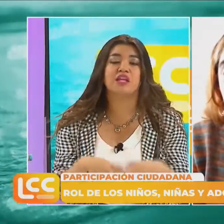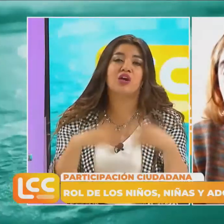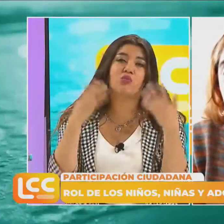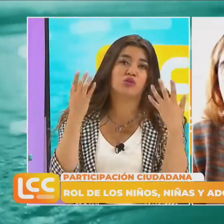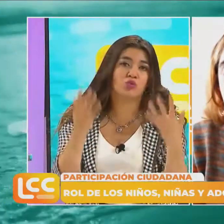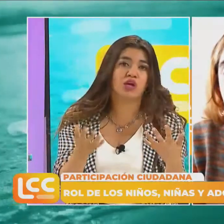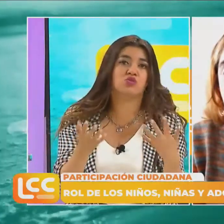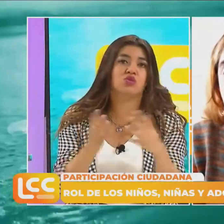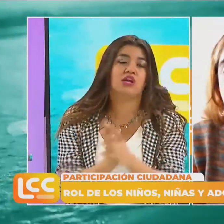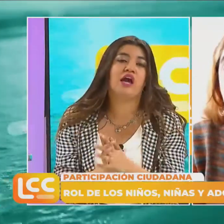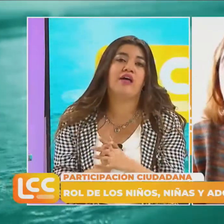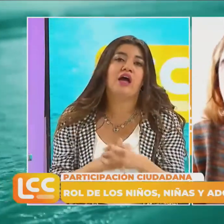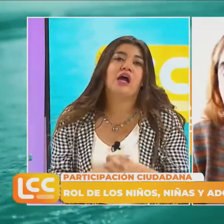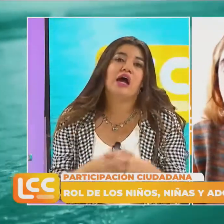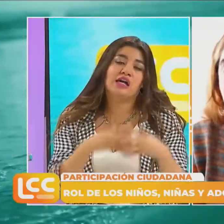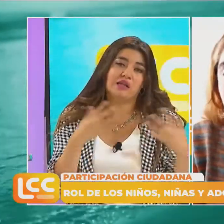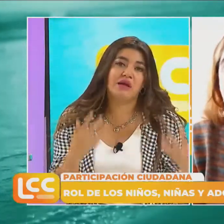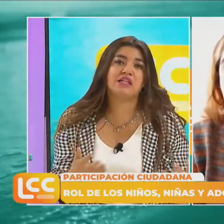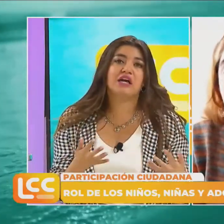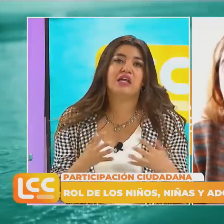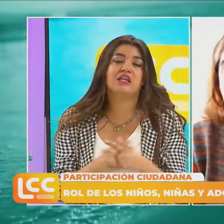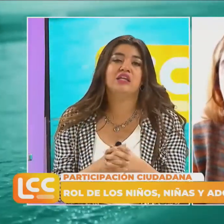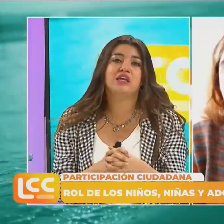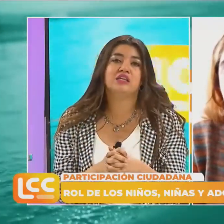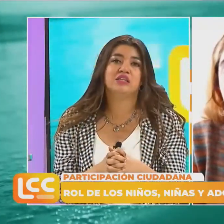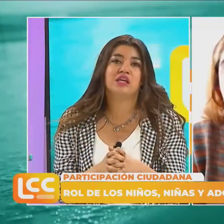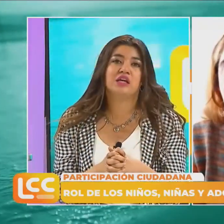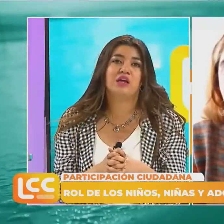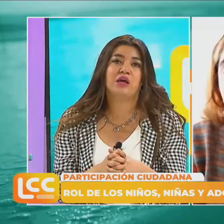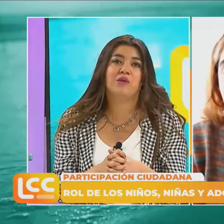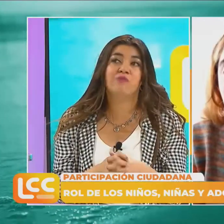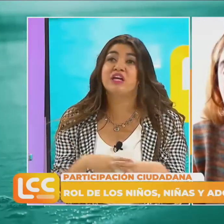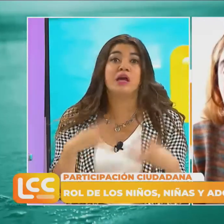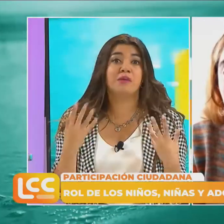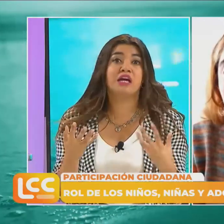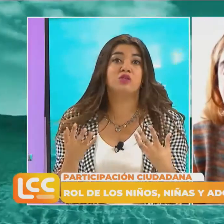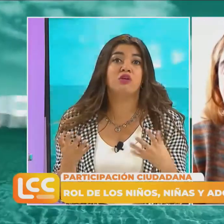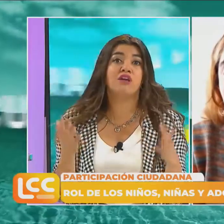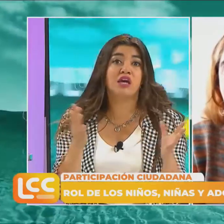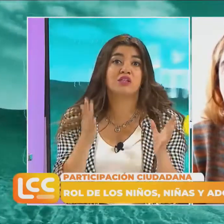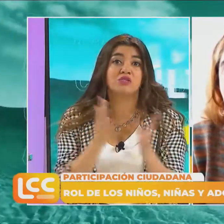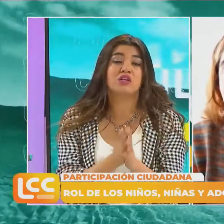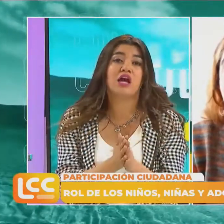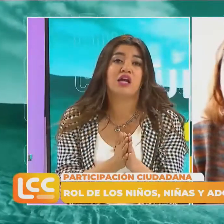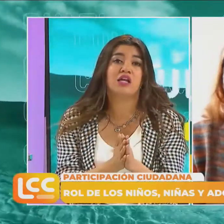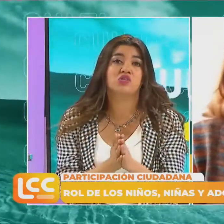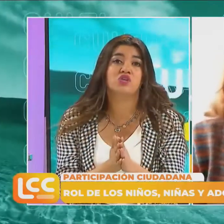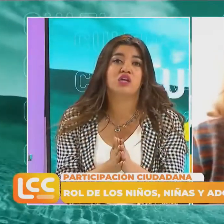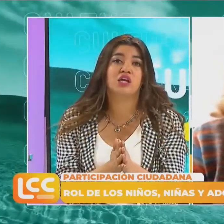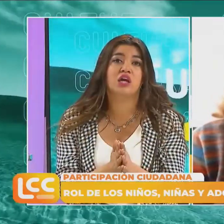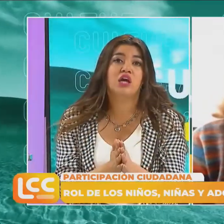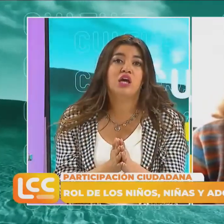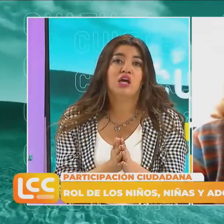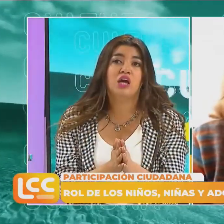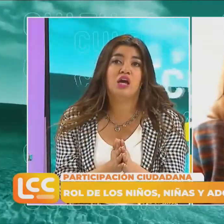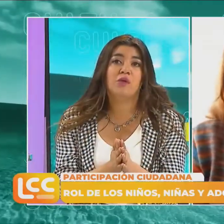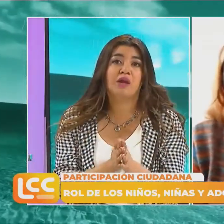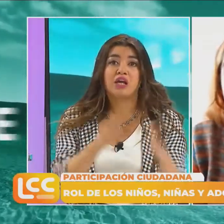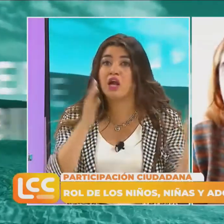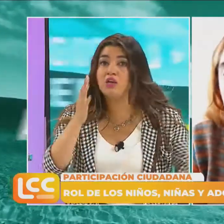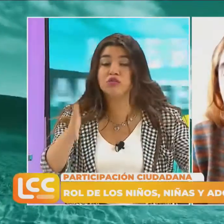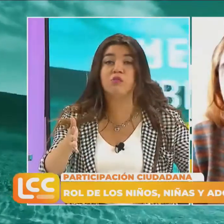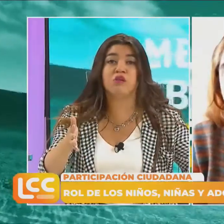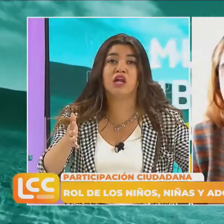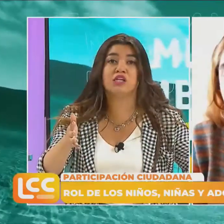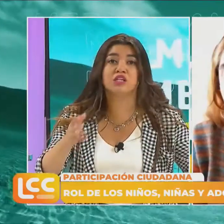la materia, como en tu caso, ligada a temáticas de niñez, nos vayas explicando y vayas haciendo estas aclaraciones que para